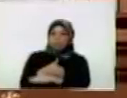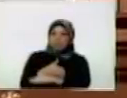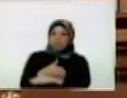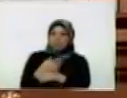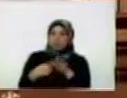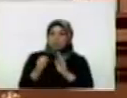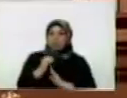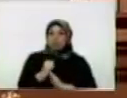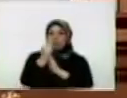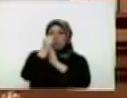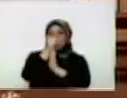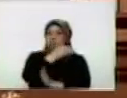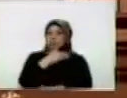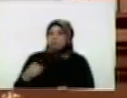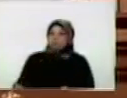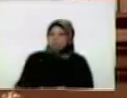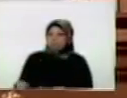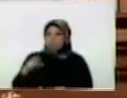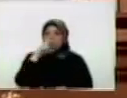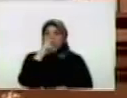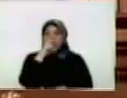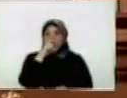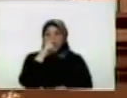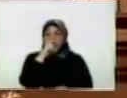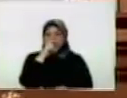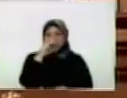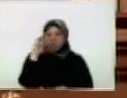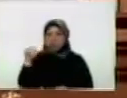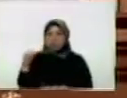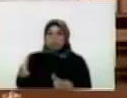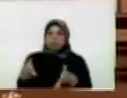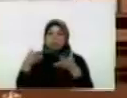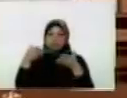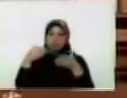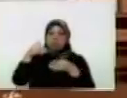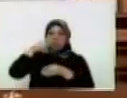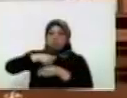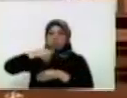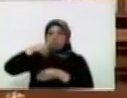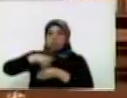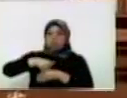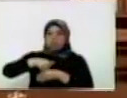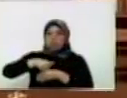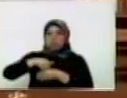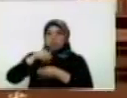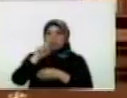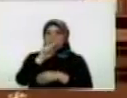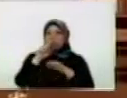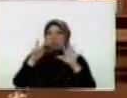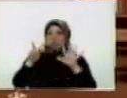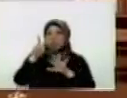líder auténtico, Nicolás Maduro Moros, y le ganamos esas elecciones con